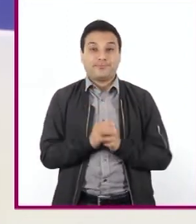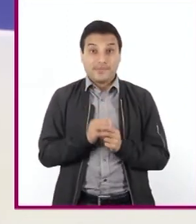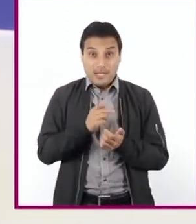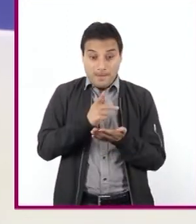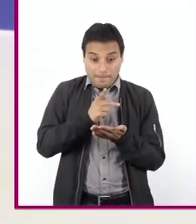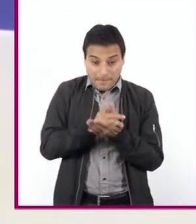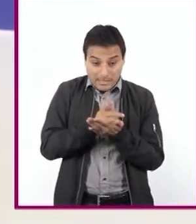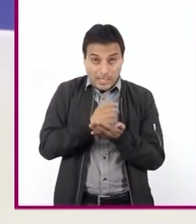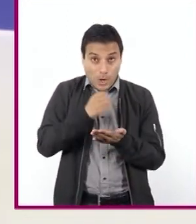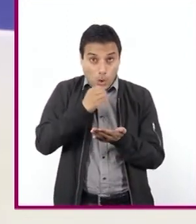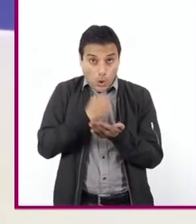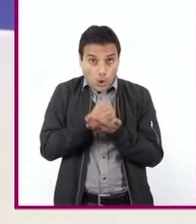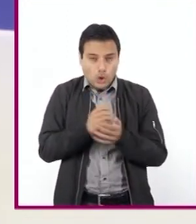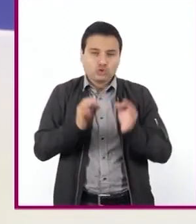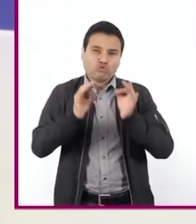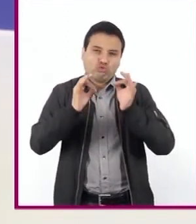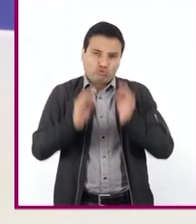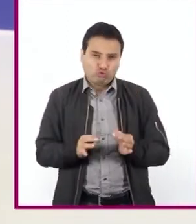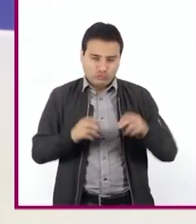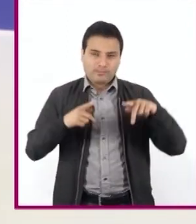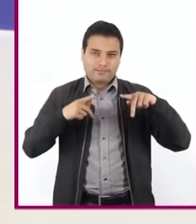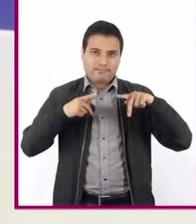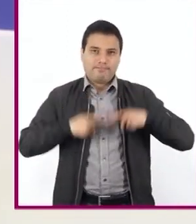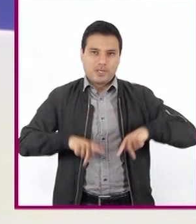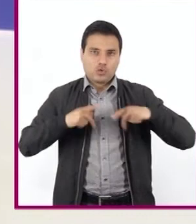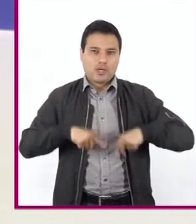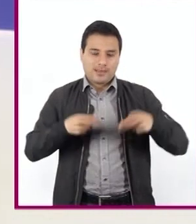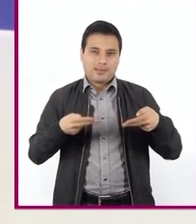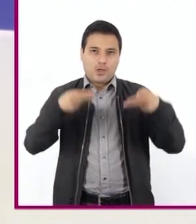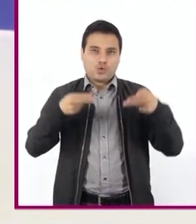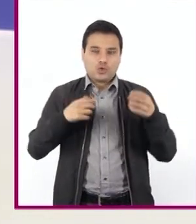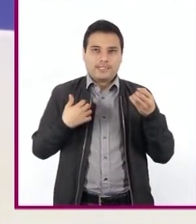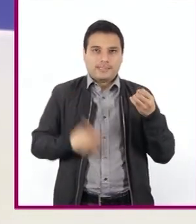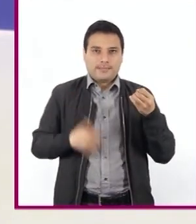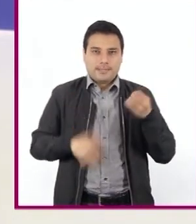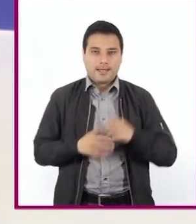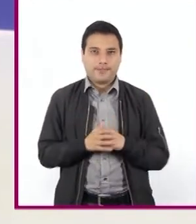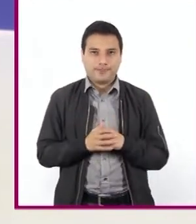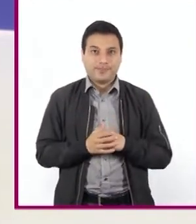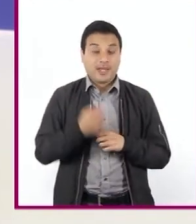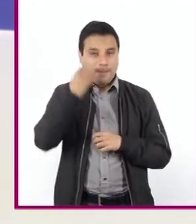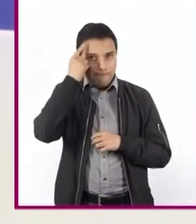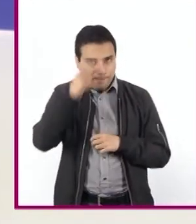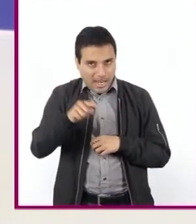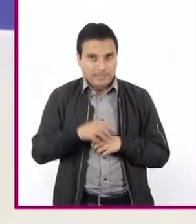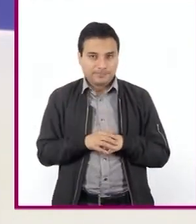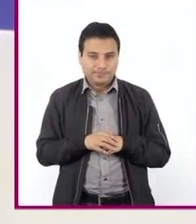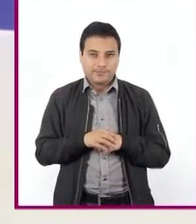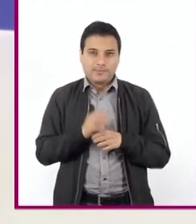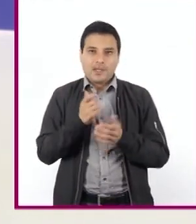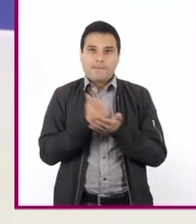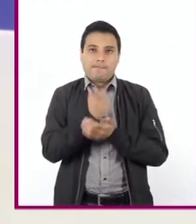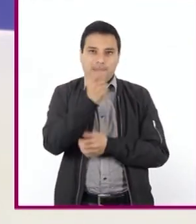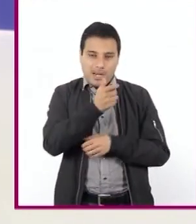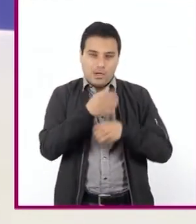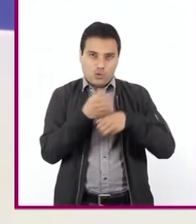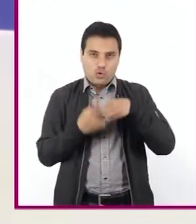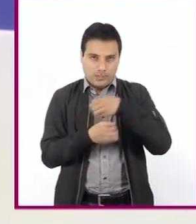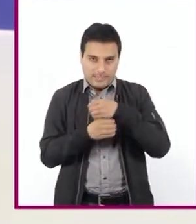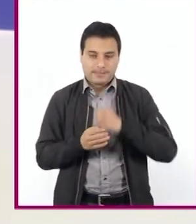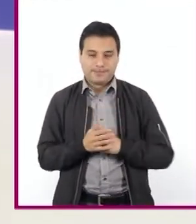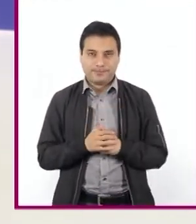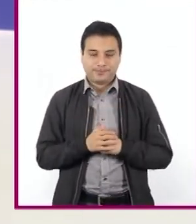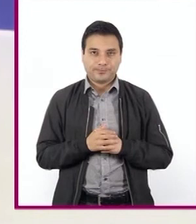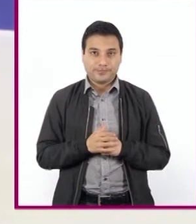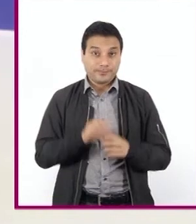empleaban los mercaderes sevillanos para pagar los productos de intercambio de España a Nueva España. 2.